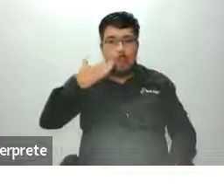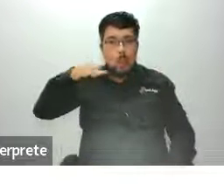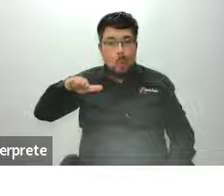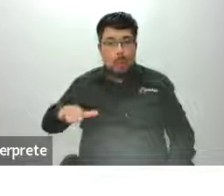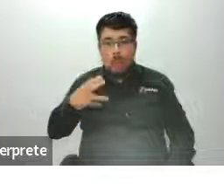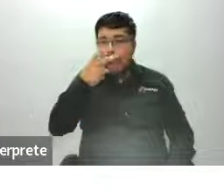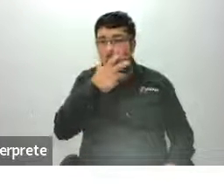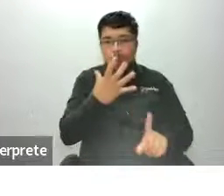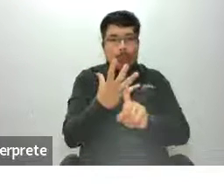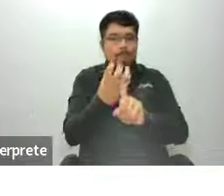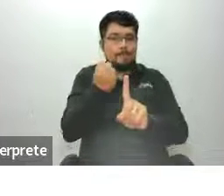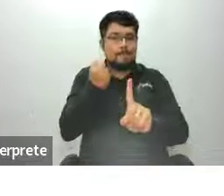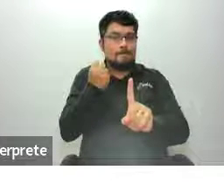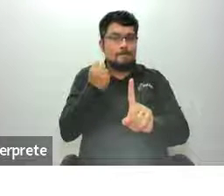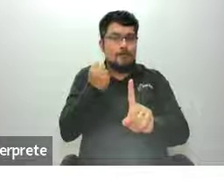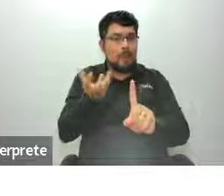lingüísticamente,